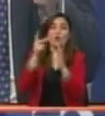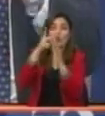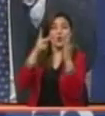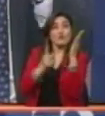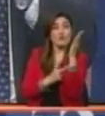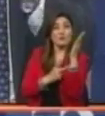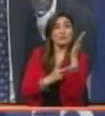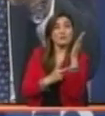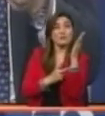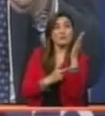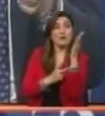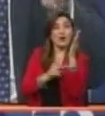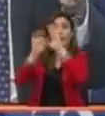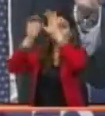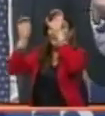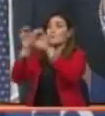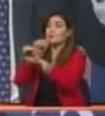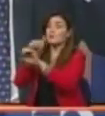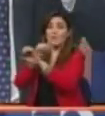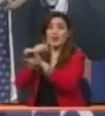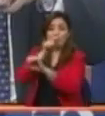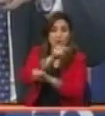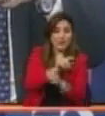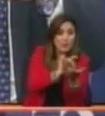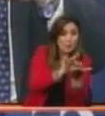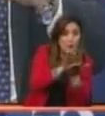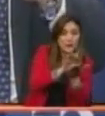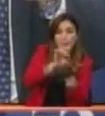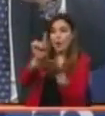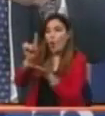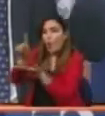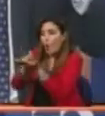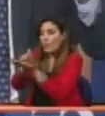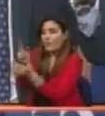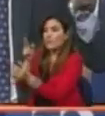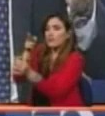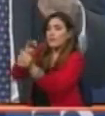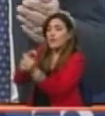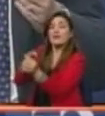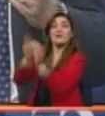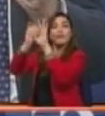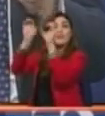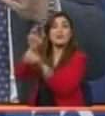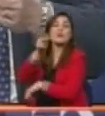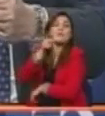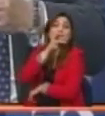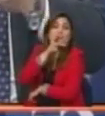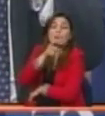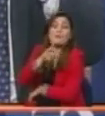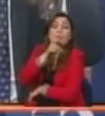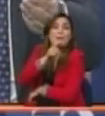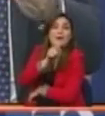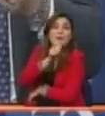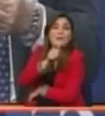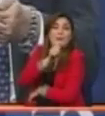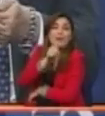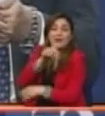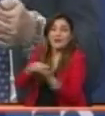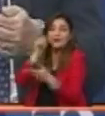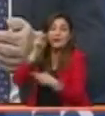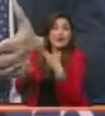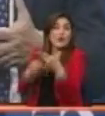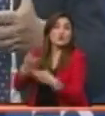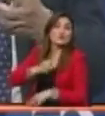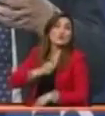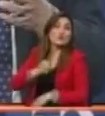programa con el sector privado para recibir a estos funcionarios que quieran o deban salir, para que vayan a actividades de emprendimiento en el sector